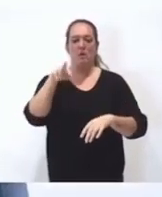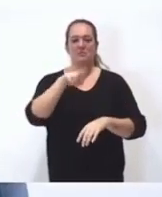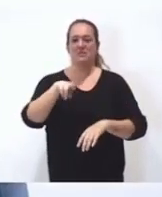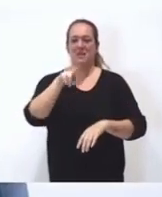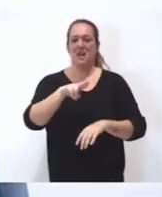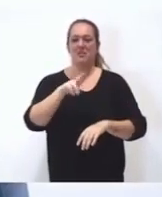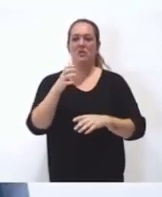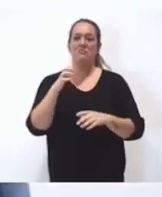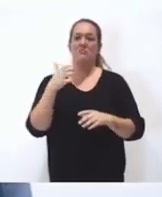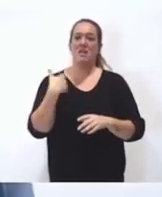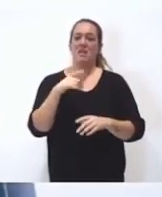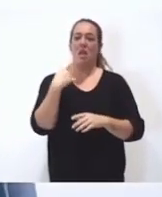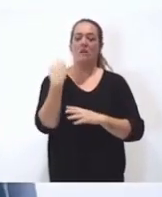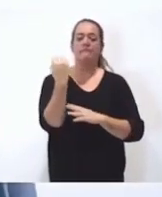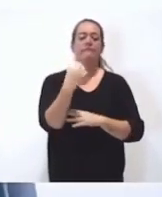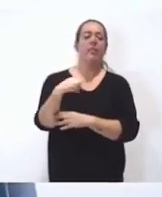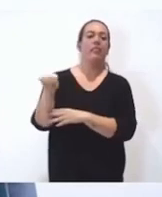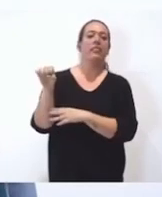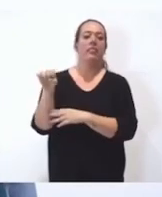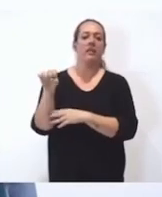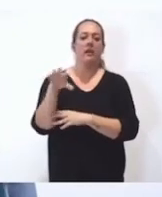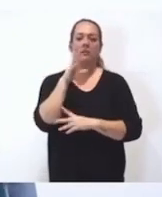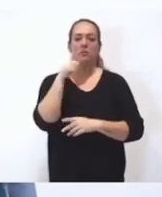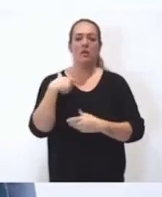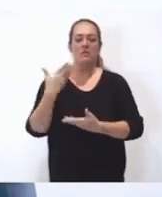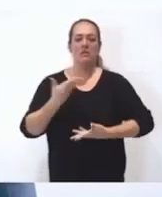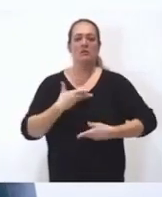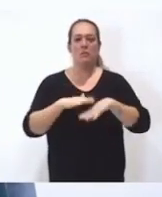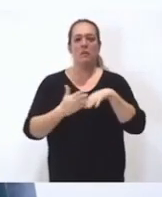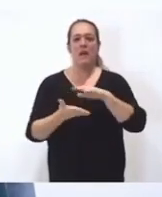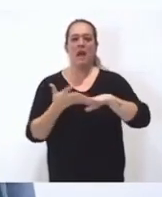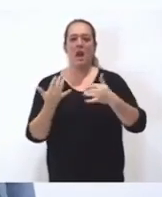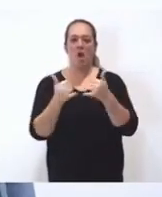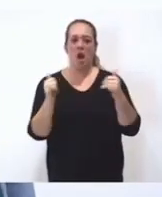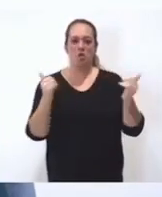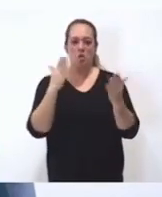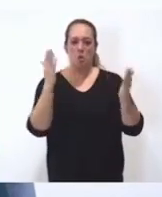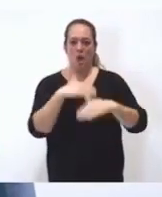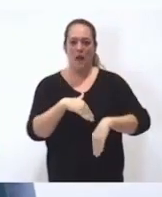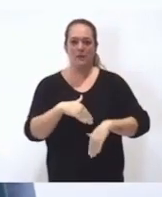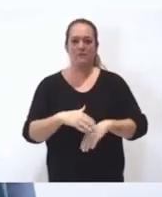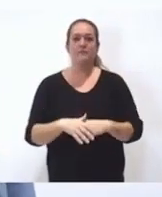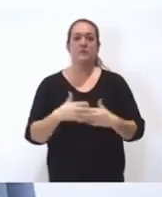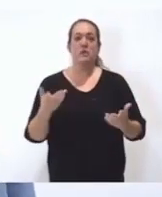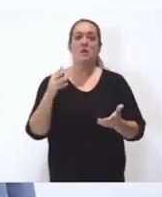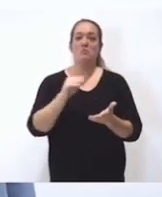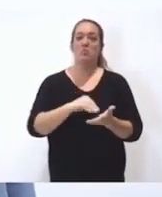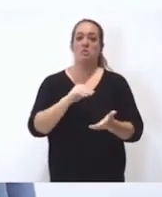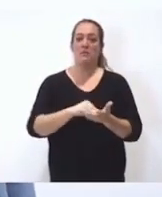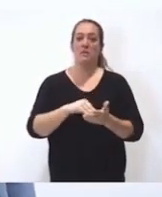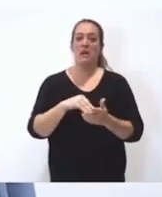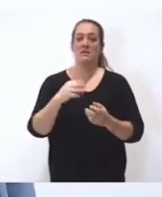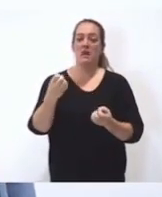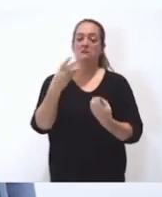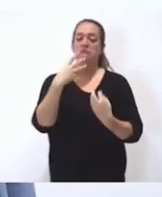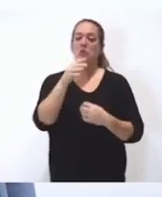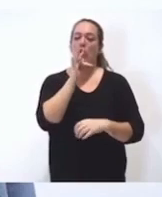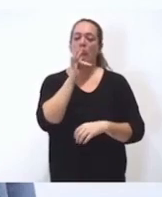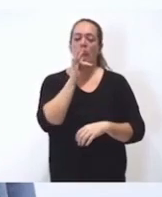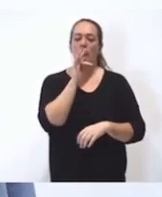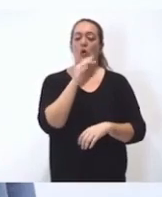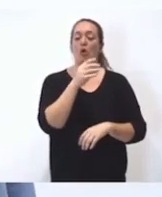y ya cancino desprecio, por no pasarnos invitación a los actos. Seguimos enterándonos muchas veces por la prensa o por